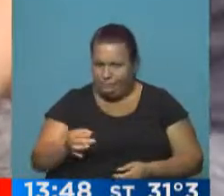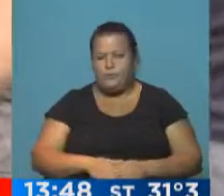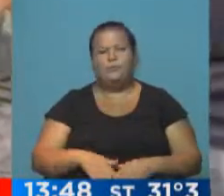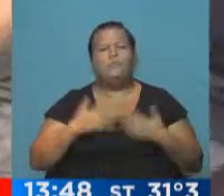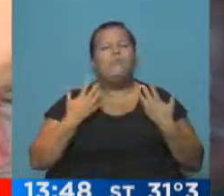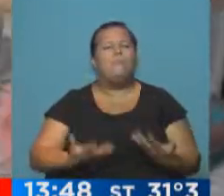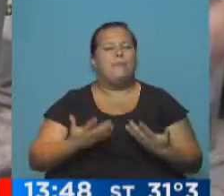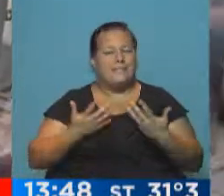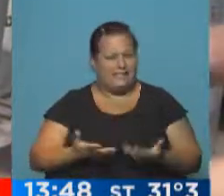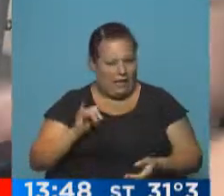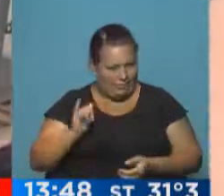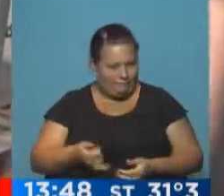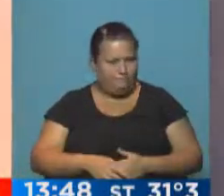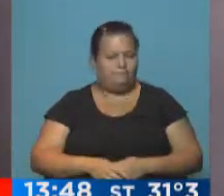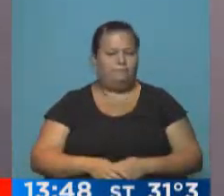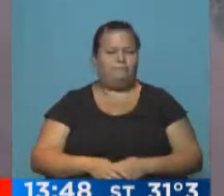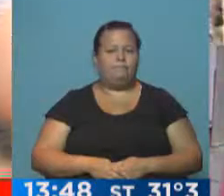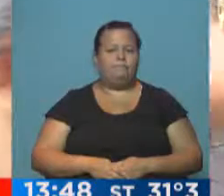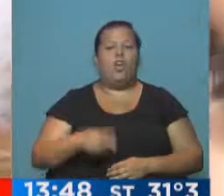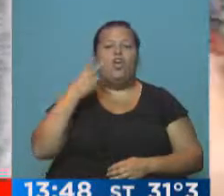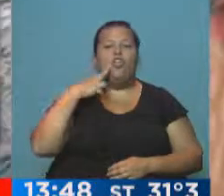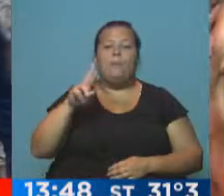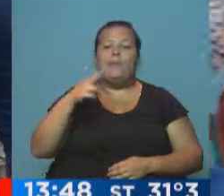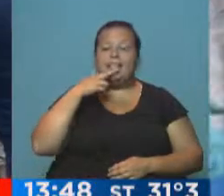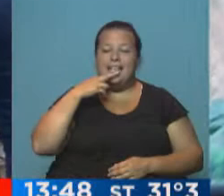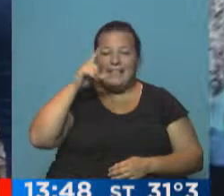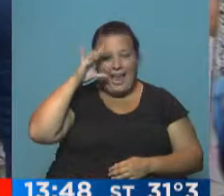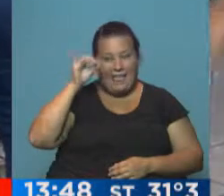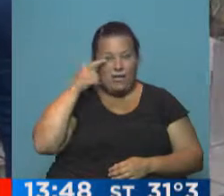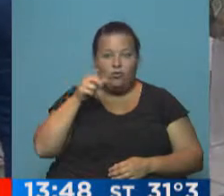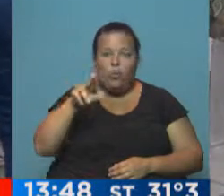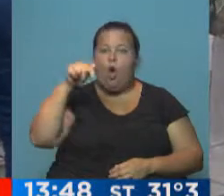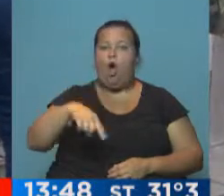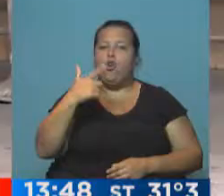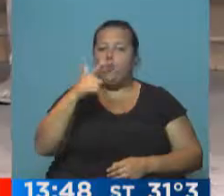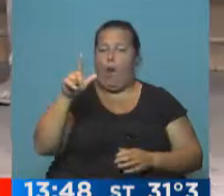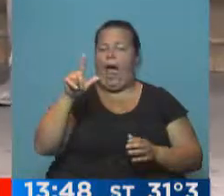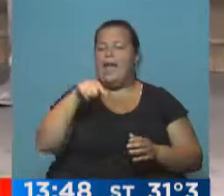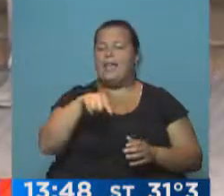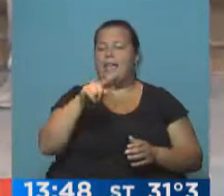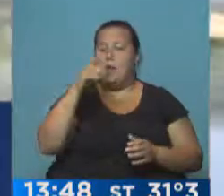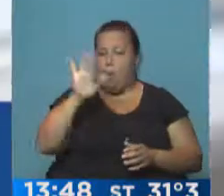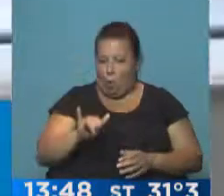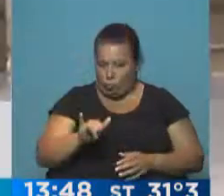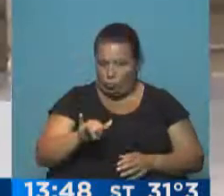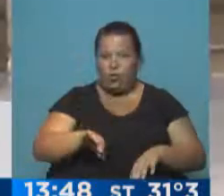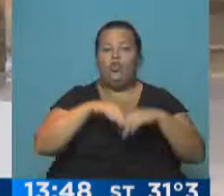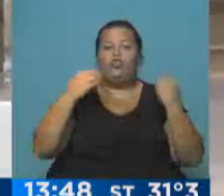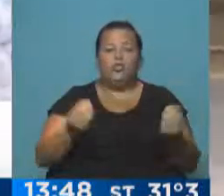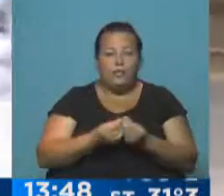Muy, pero muy pesado. 2017 de Edesur, hoy están sin suministro eléctrico, lo que